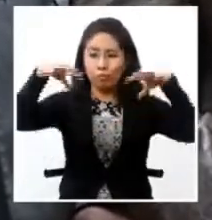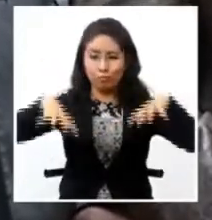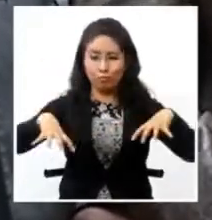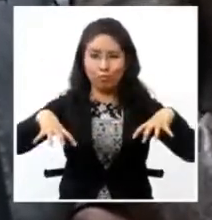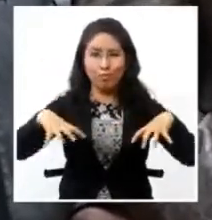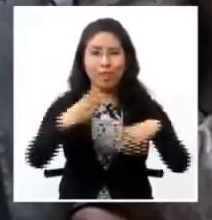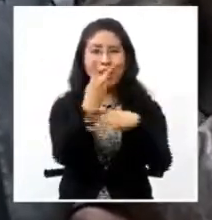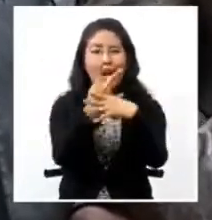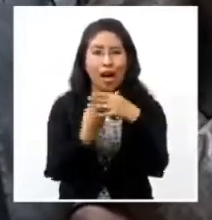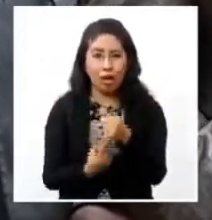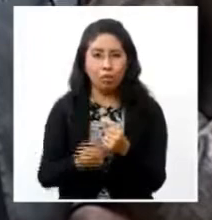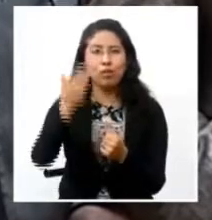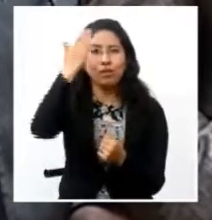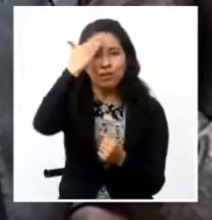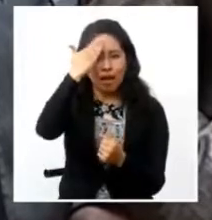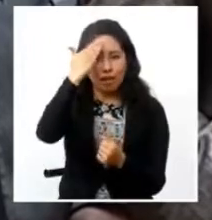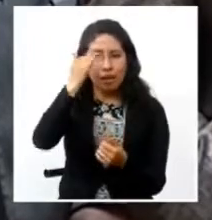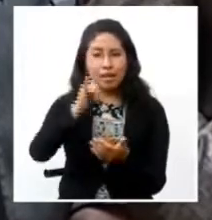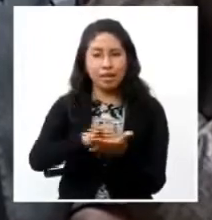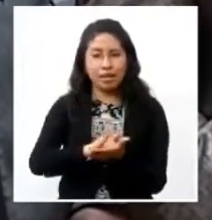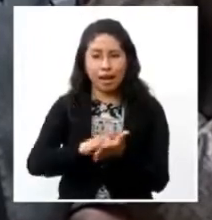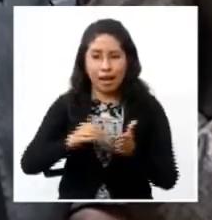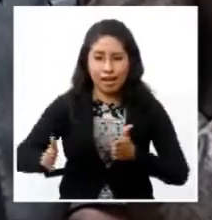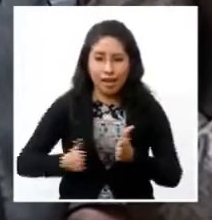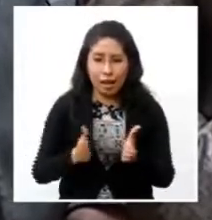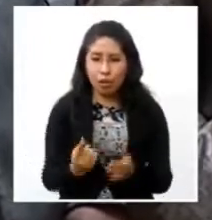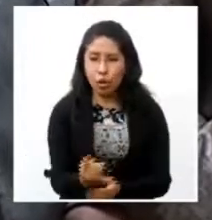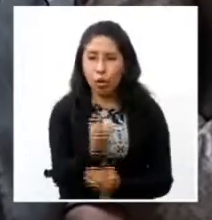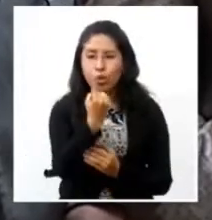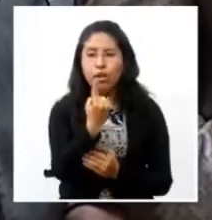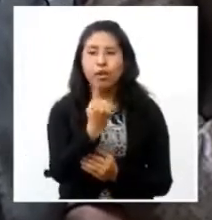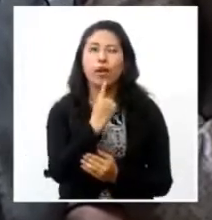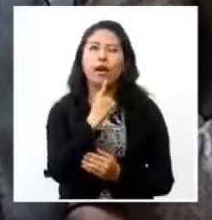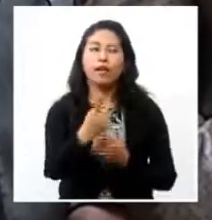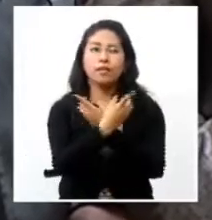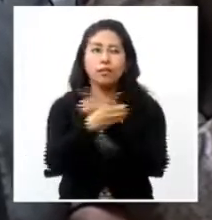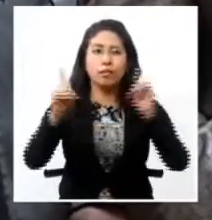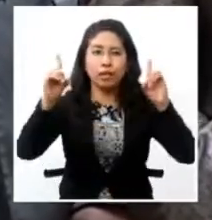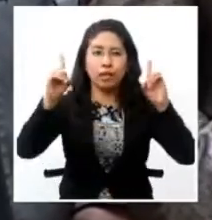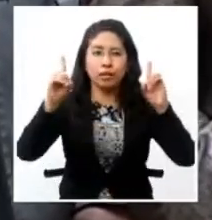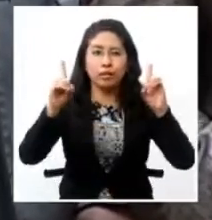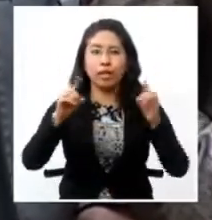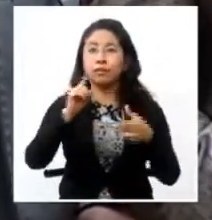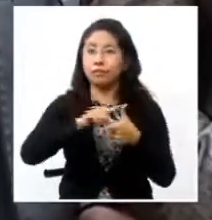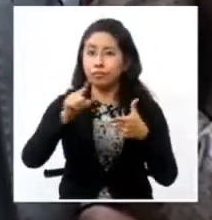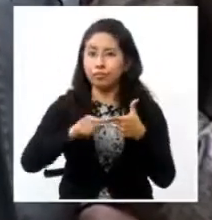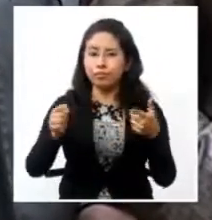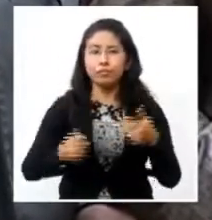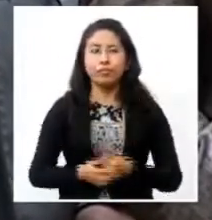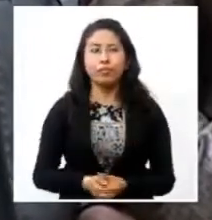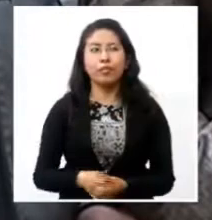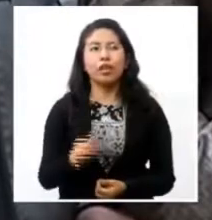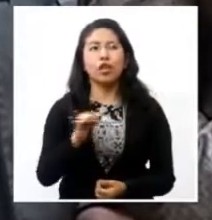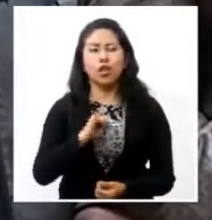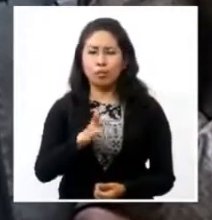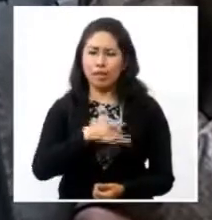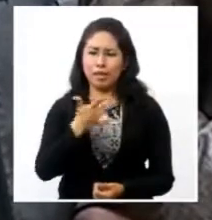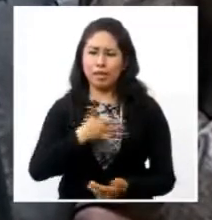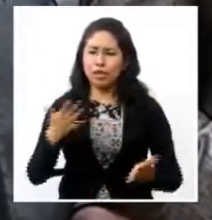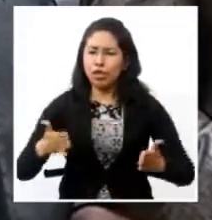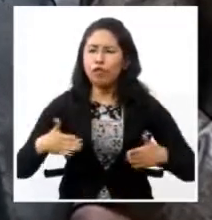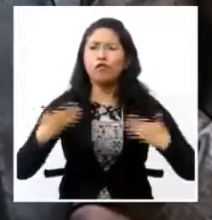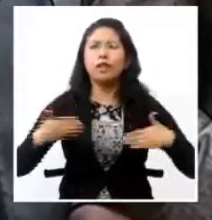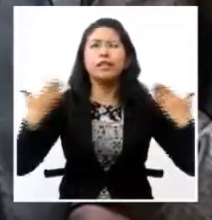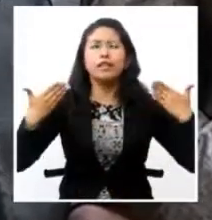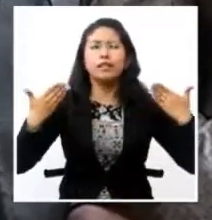para resolver esas diferencias es la democracia. Y en ese sentido, me voy con alegría. Me